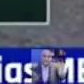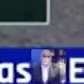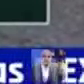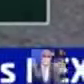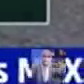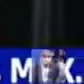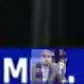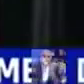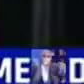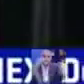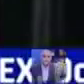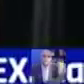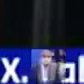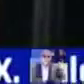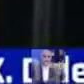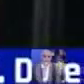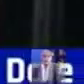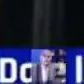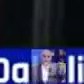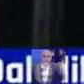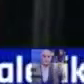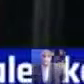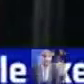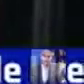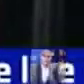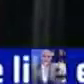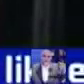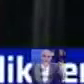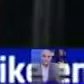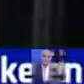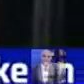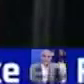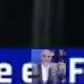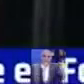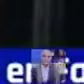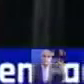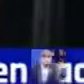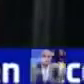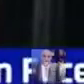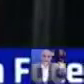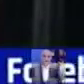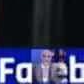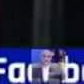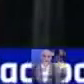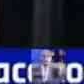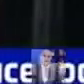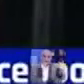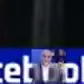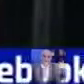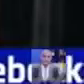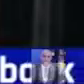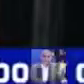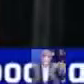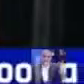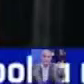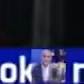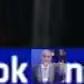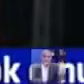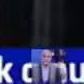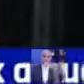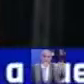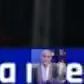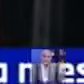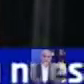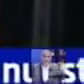Es importante que a horas de haberse reunido con este grupo de empresarios de los más ricos de